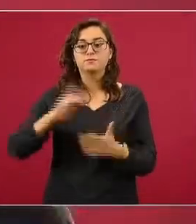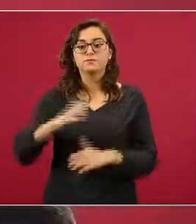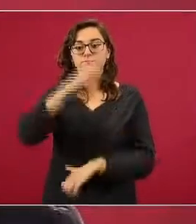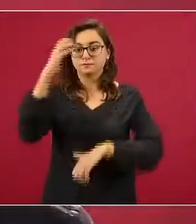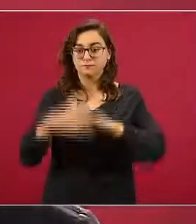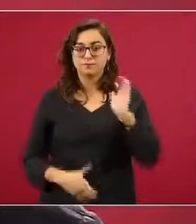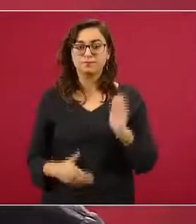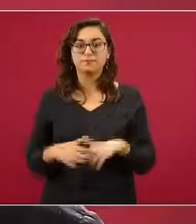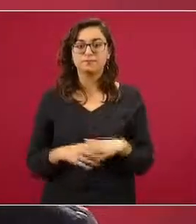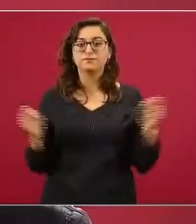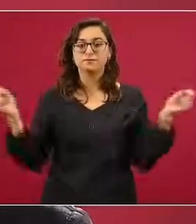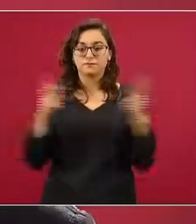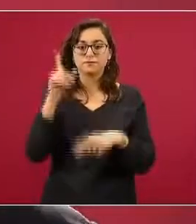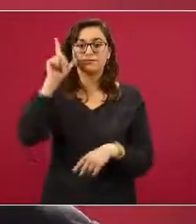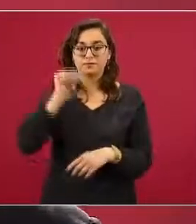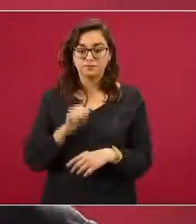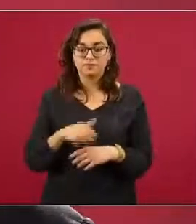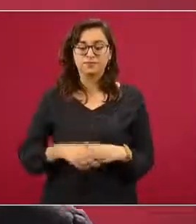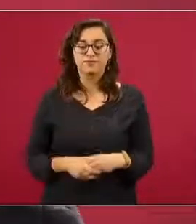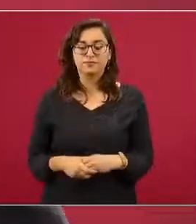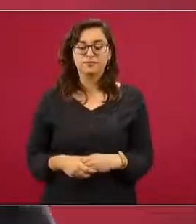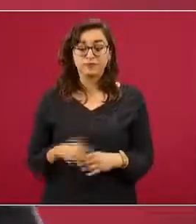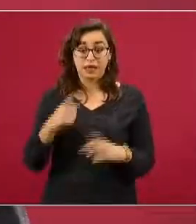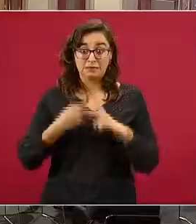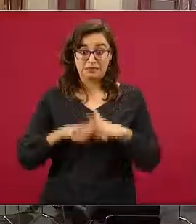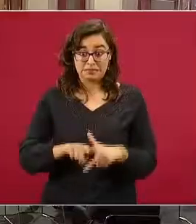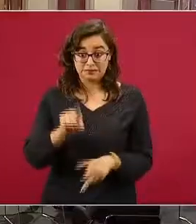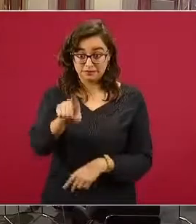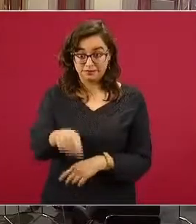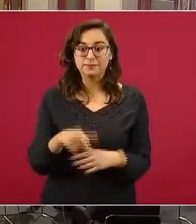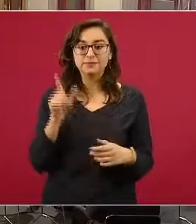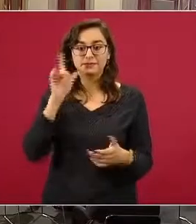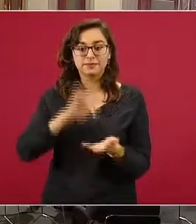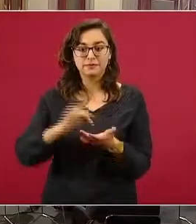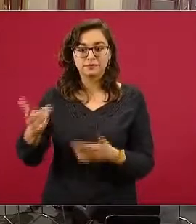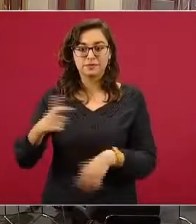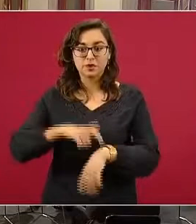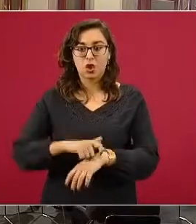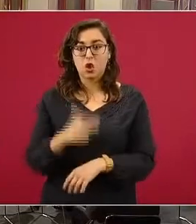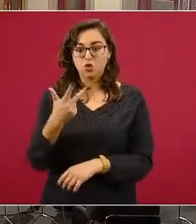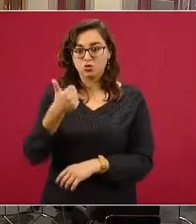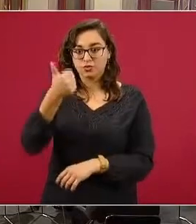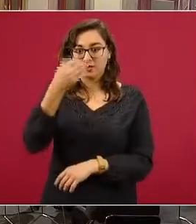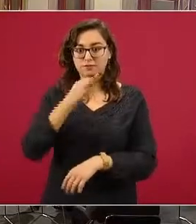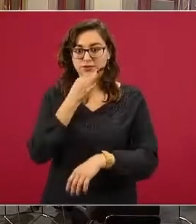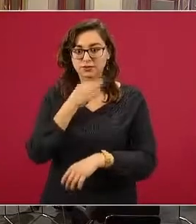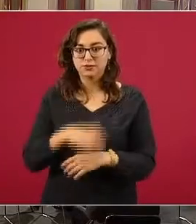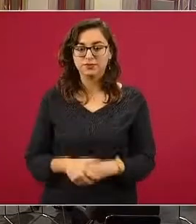terminamos, nos vemos mañana. Empezamos con usted. Gracias. 20 horas 6 minutos.